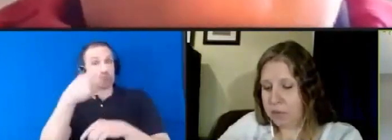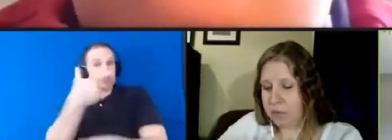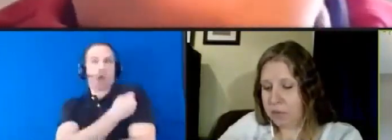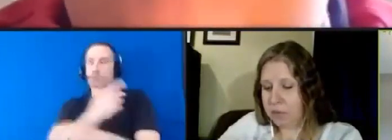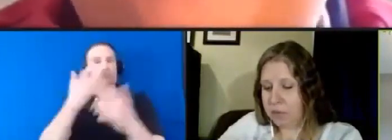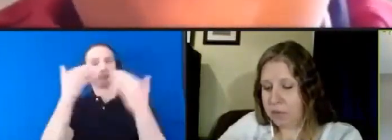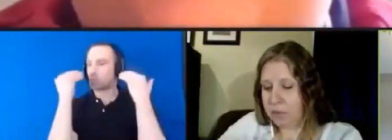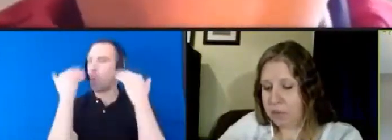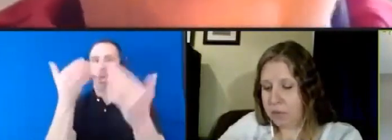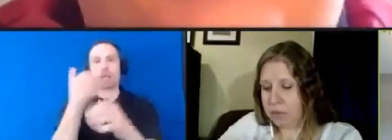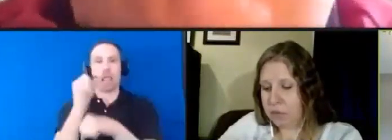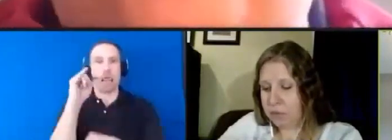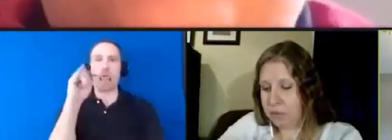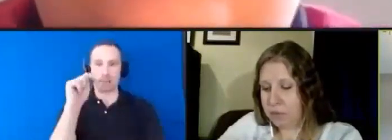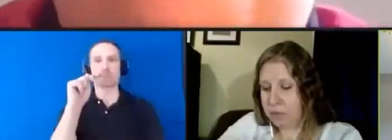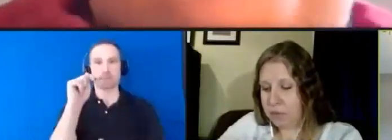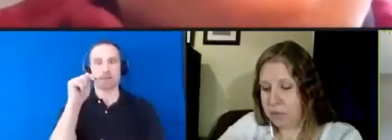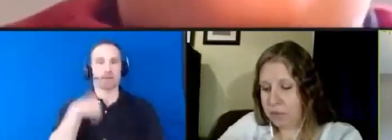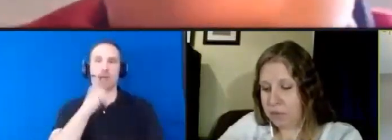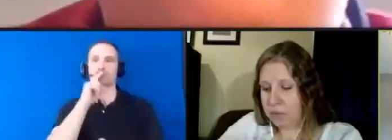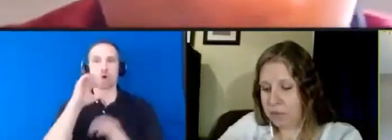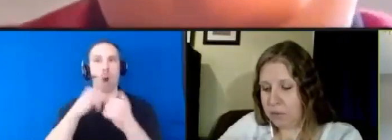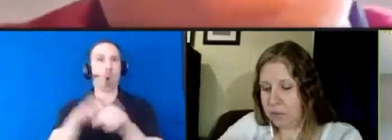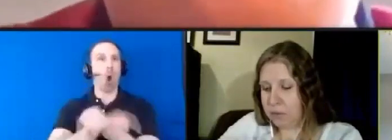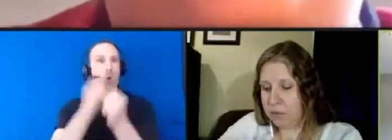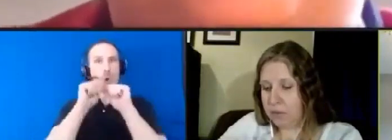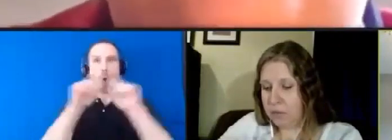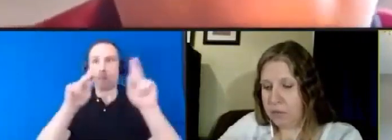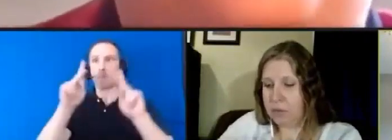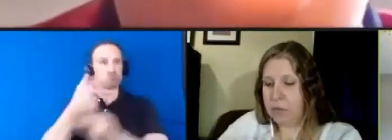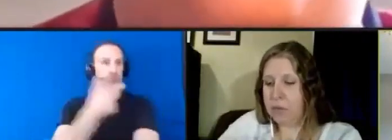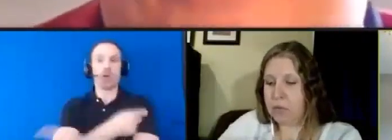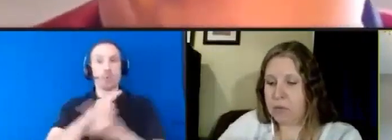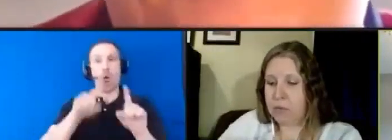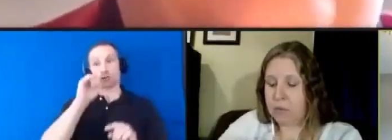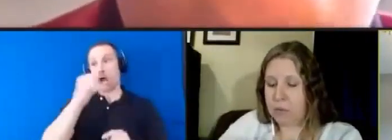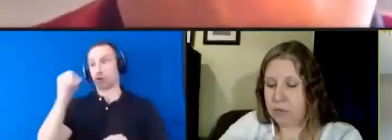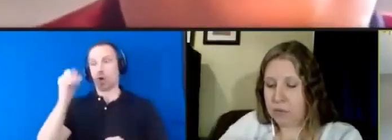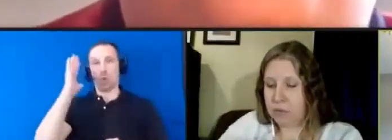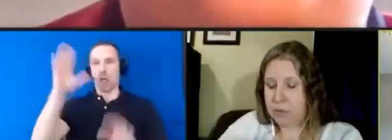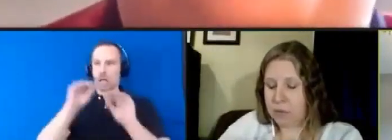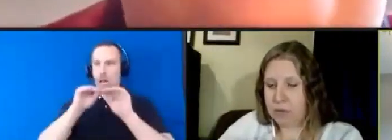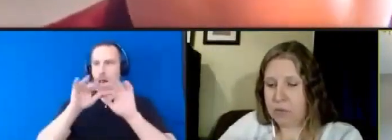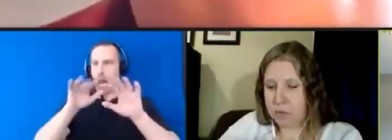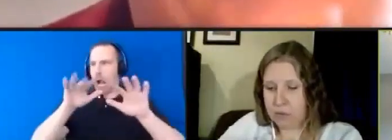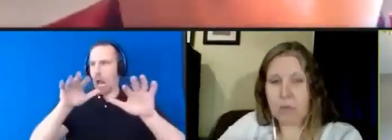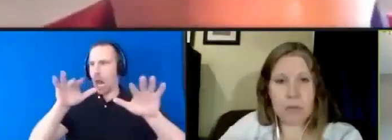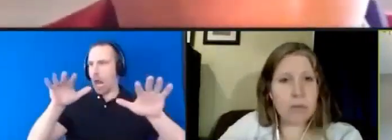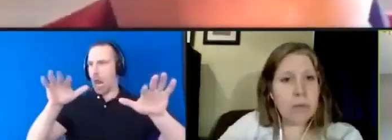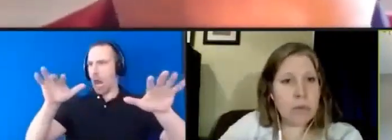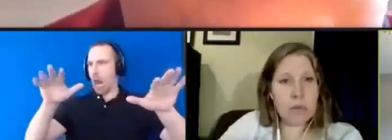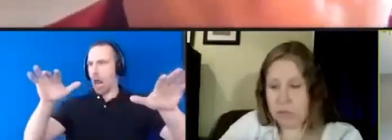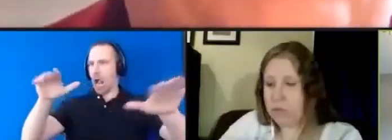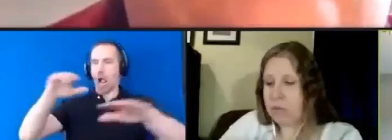del hospital porque no se tienen que mantener en temperaturas frías heladas heladas así que lo que sí te